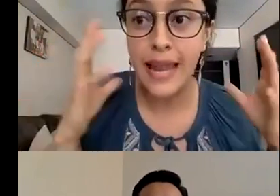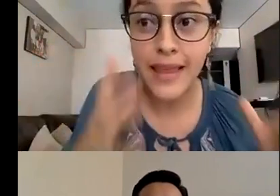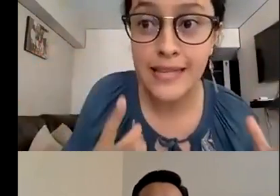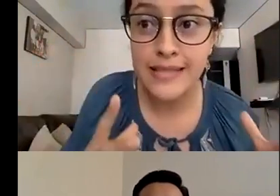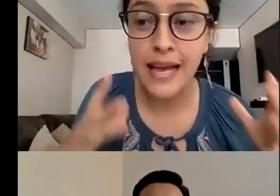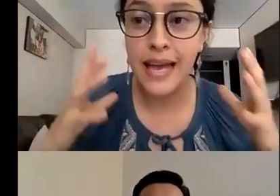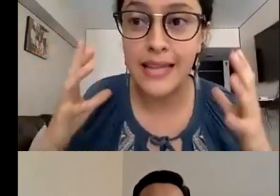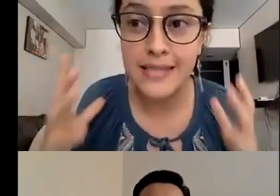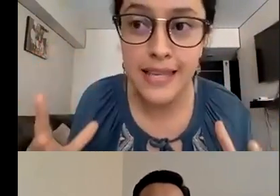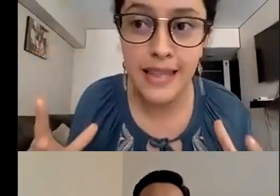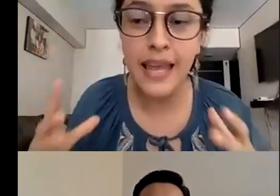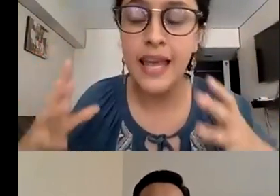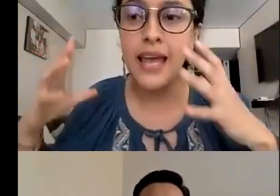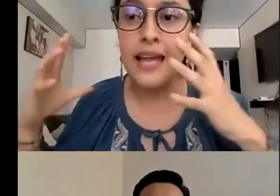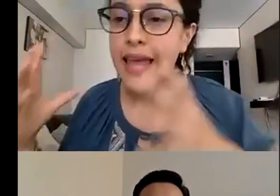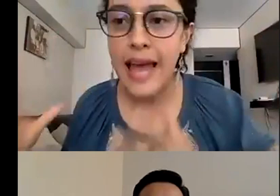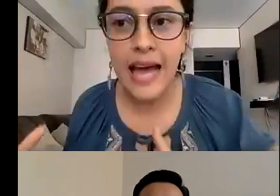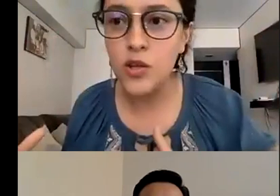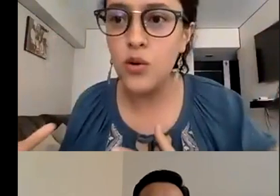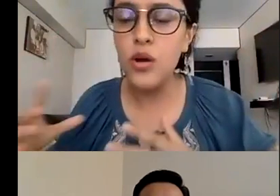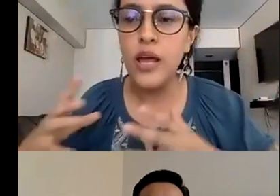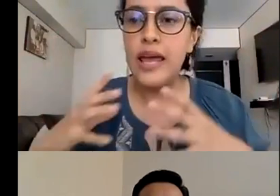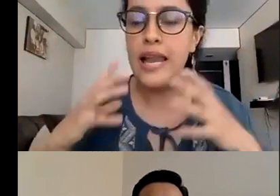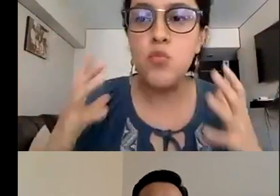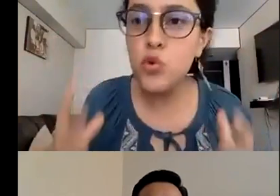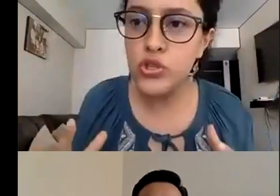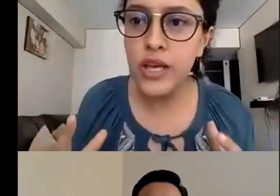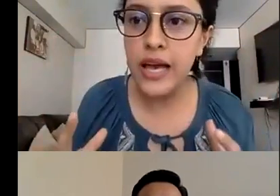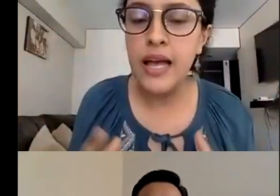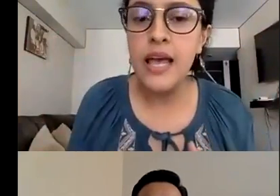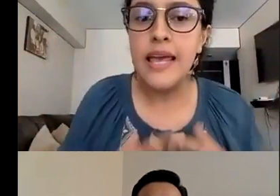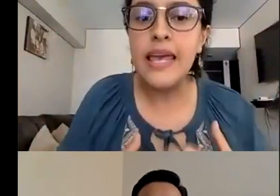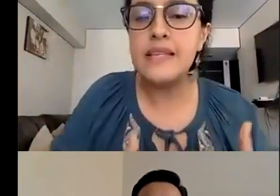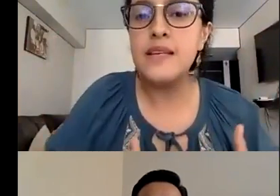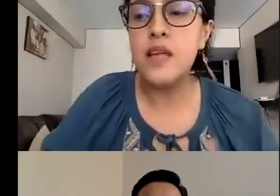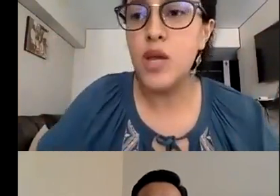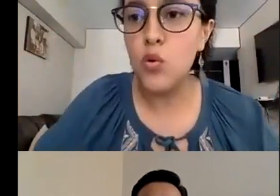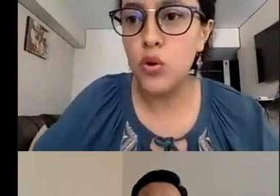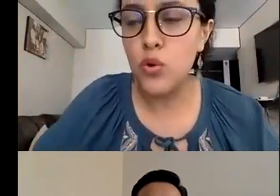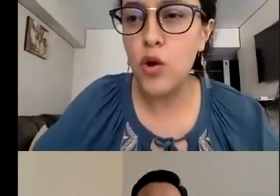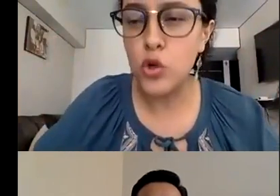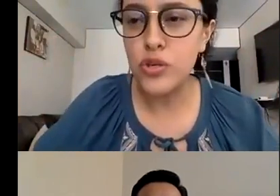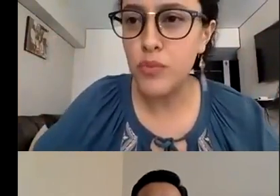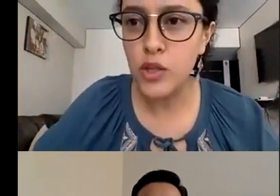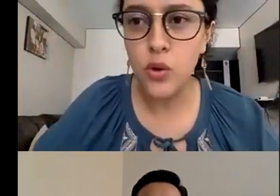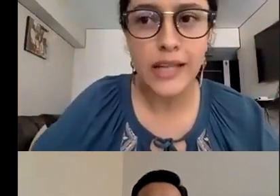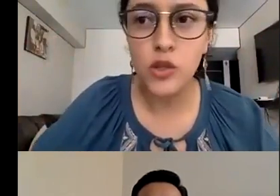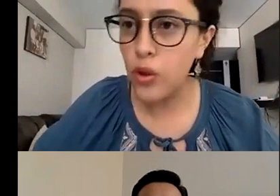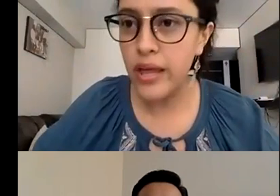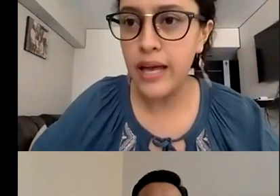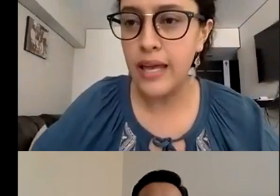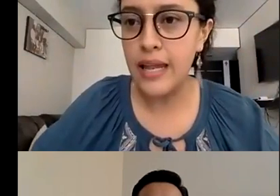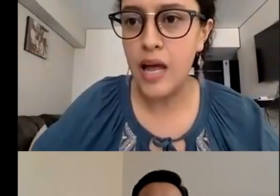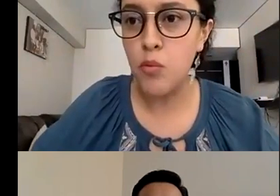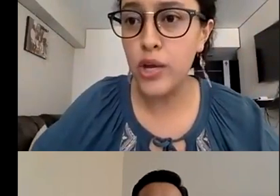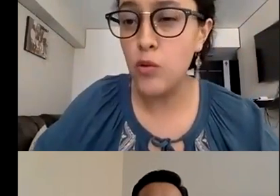distinta la danza, el cine, el teatro, la música, y este es también un reconocimiento a